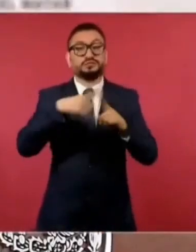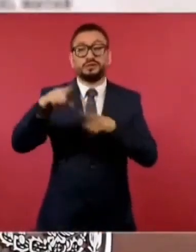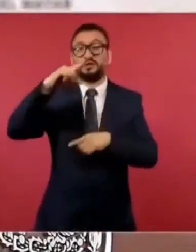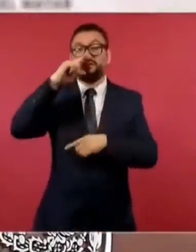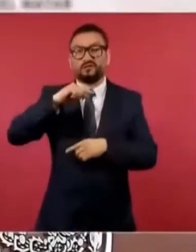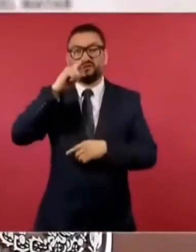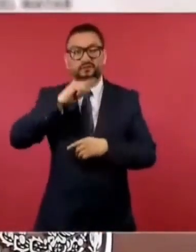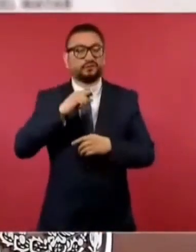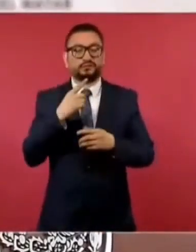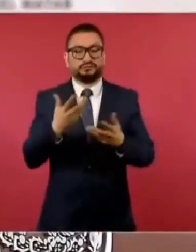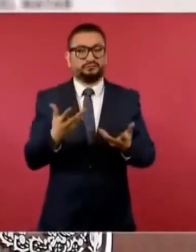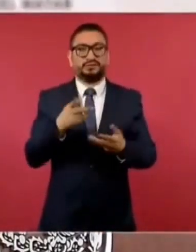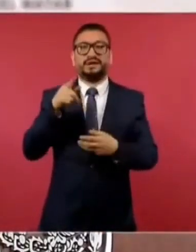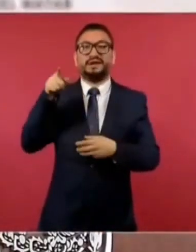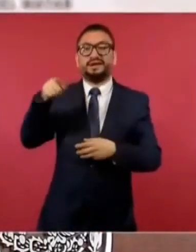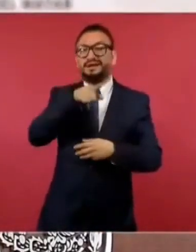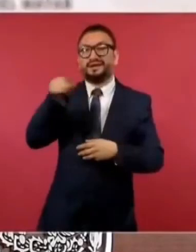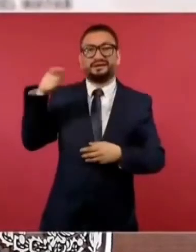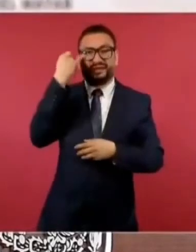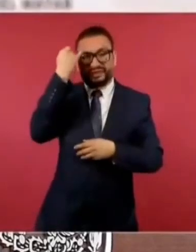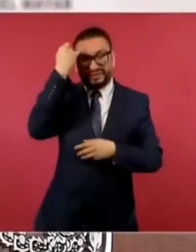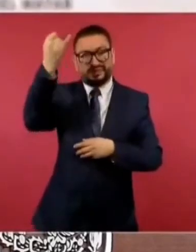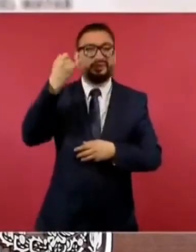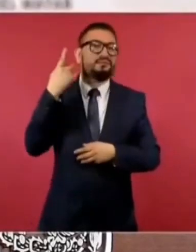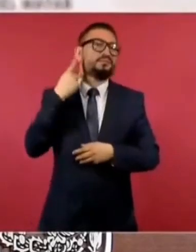Es otra política